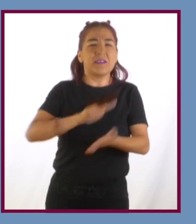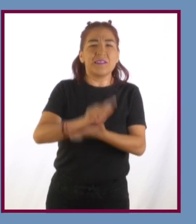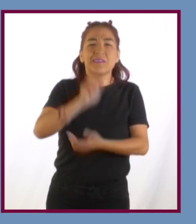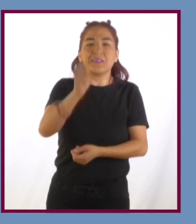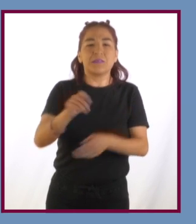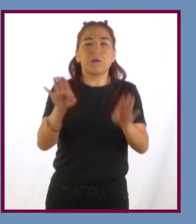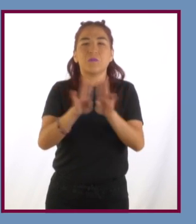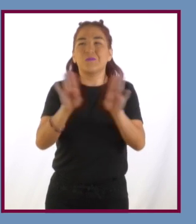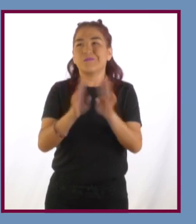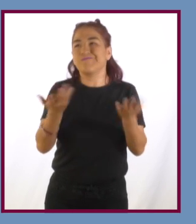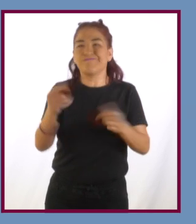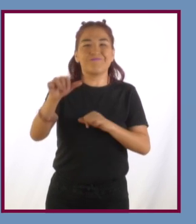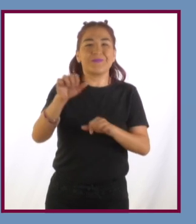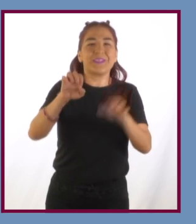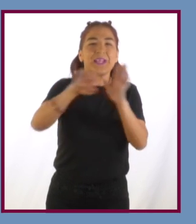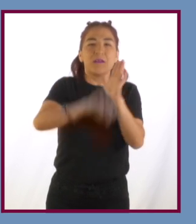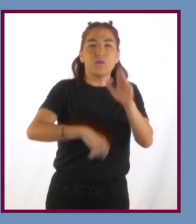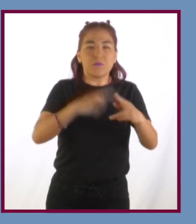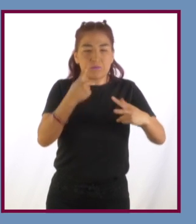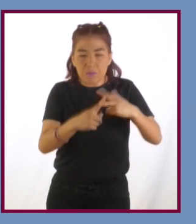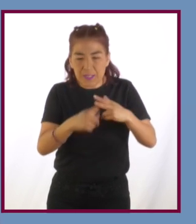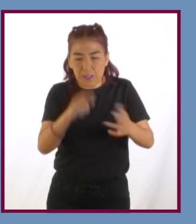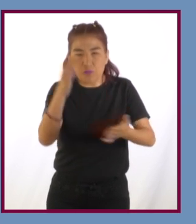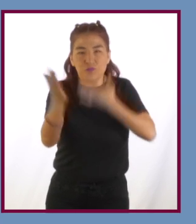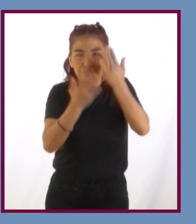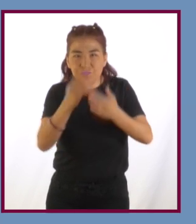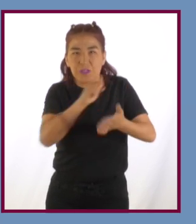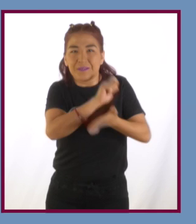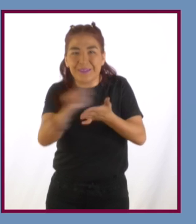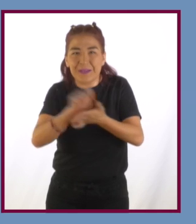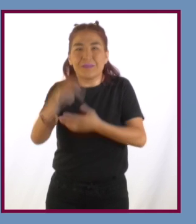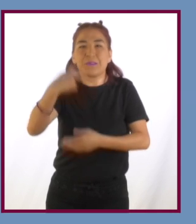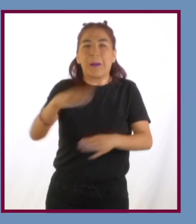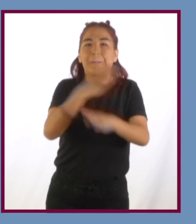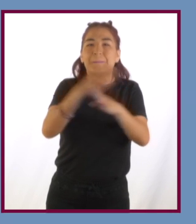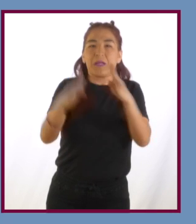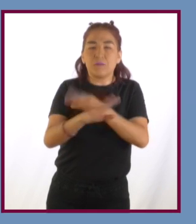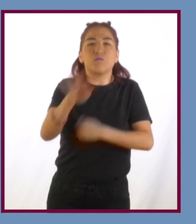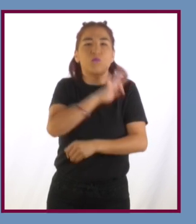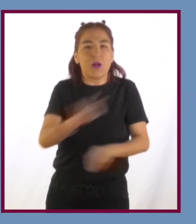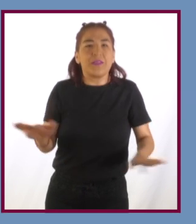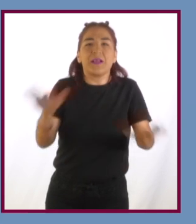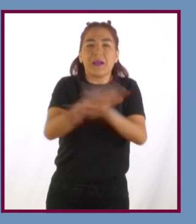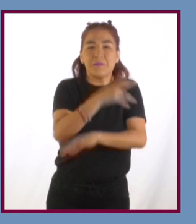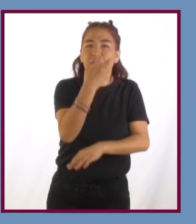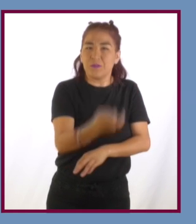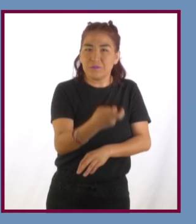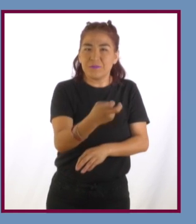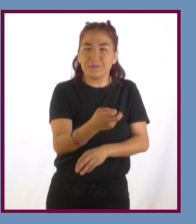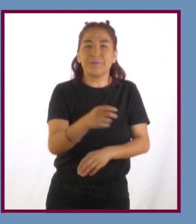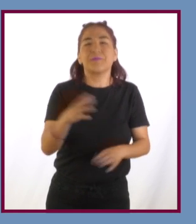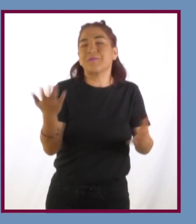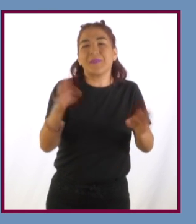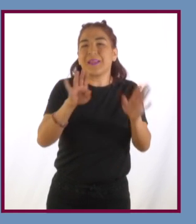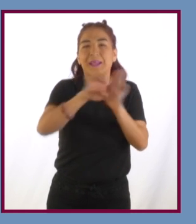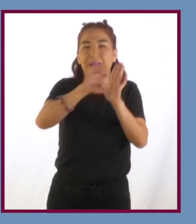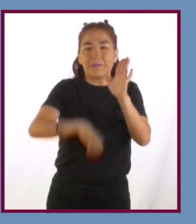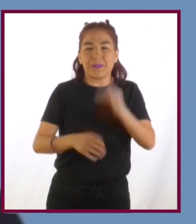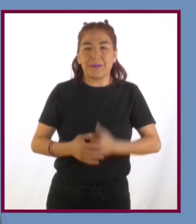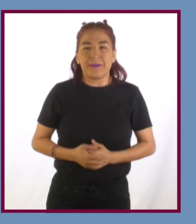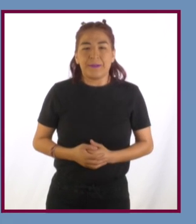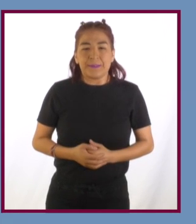es una especie de simplificación. Muchos materiales se adaptan a esta ley. ¿Qué